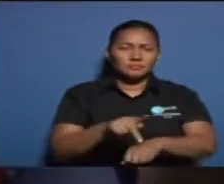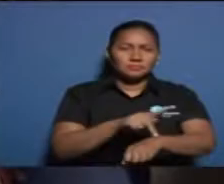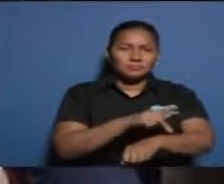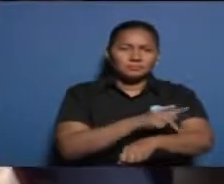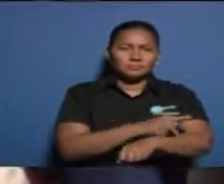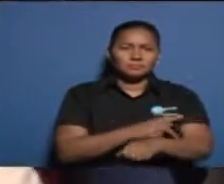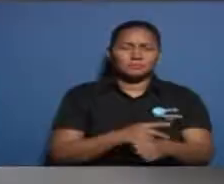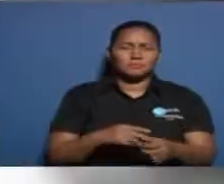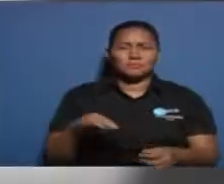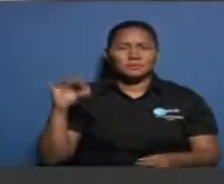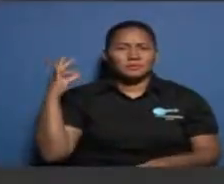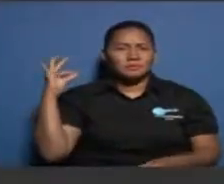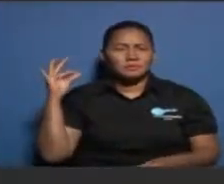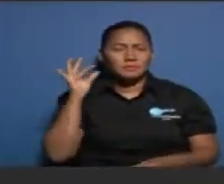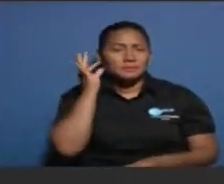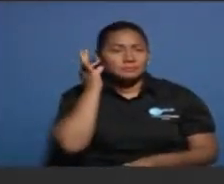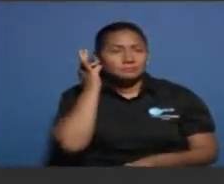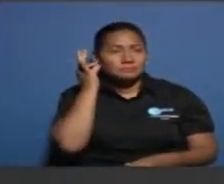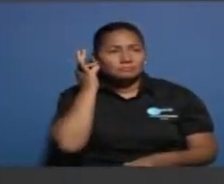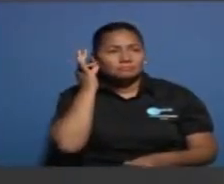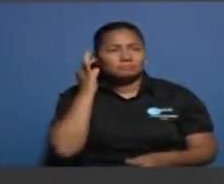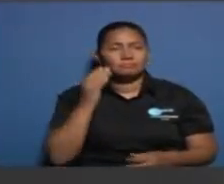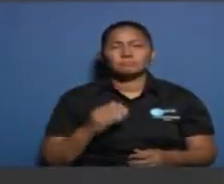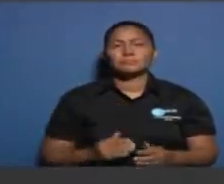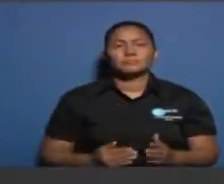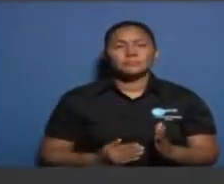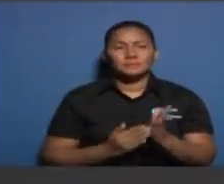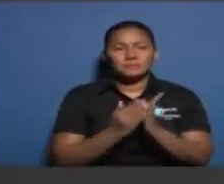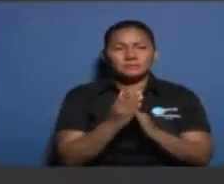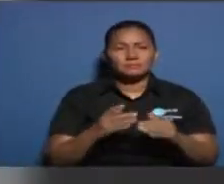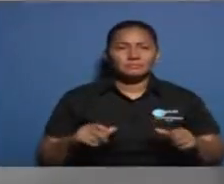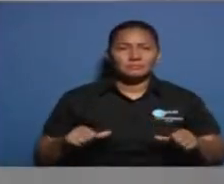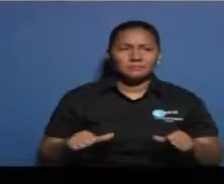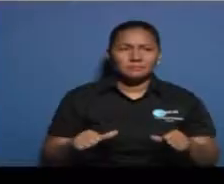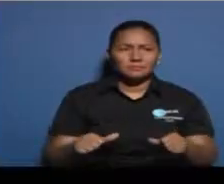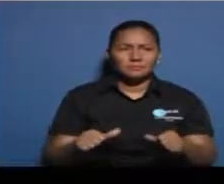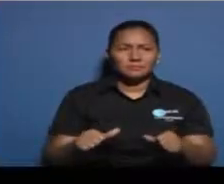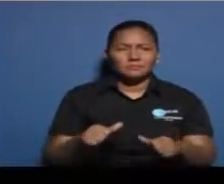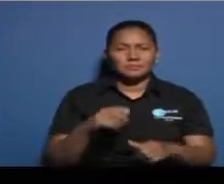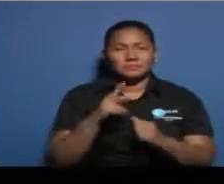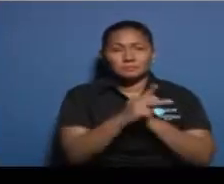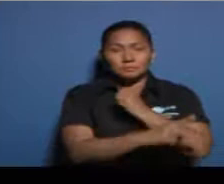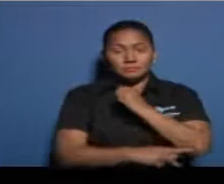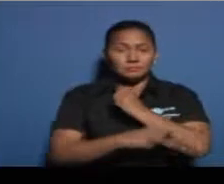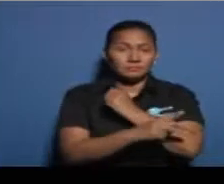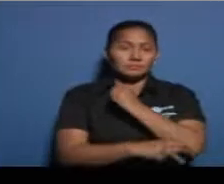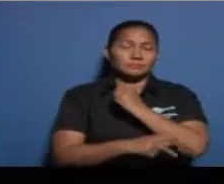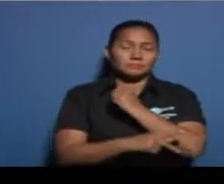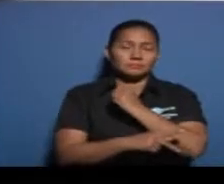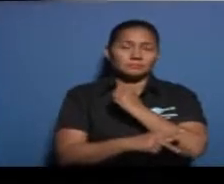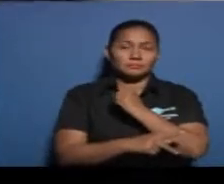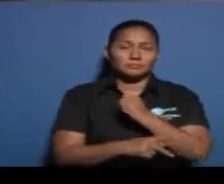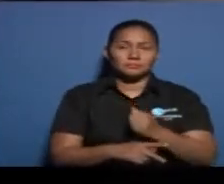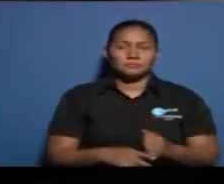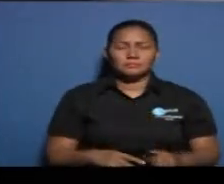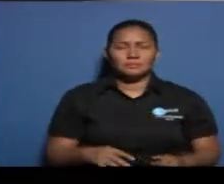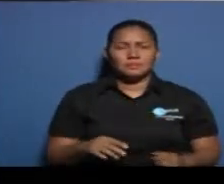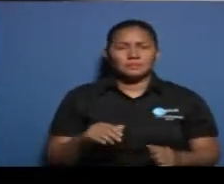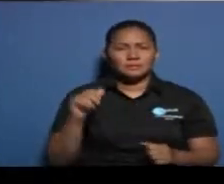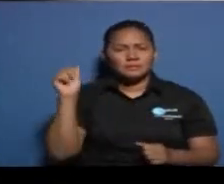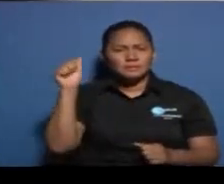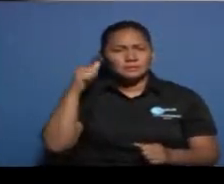de la mujer sin embargo en nuestro país se han registrado más de 10.000 casos de denuncias en las que destacan la violencia doméstica